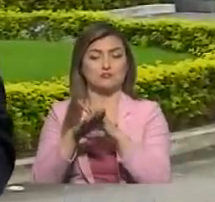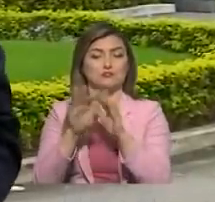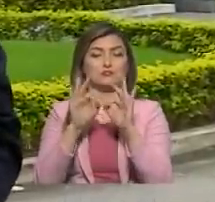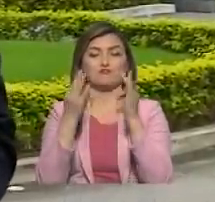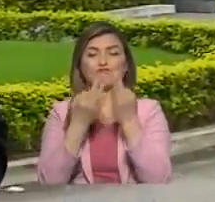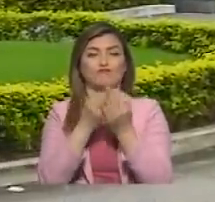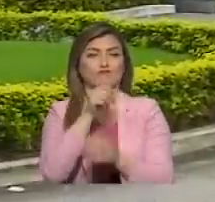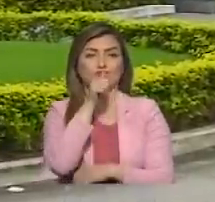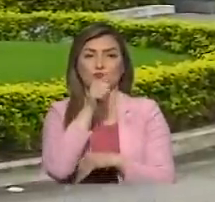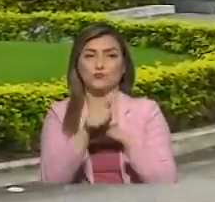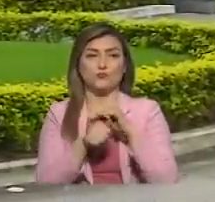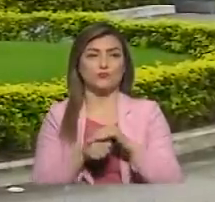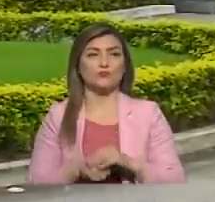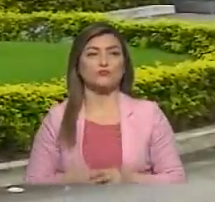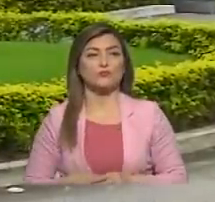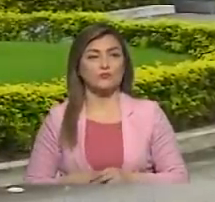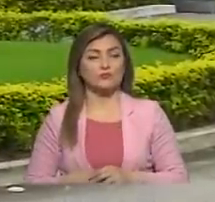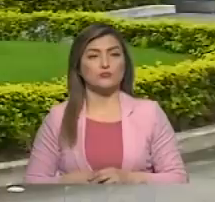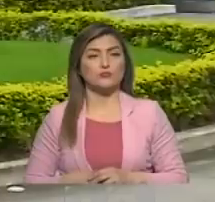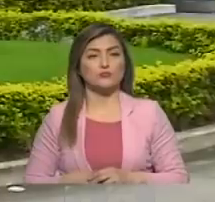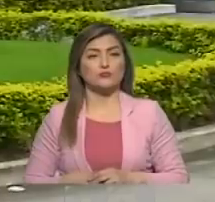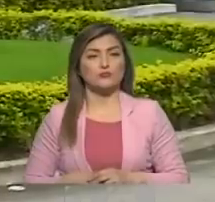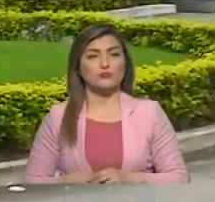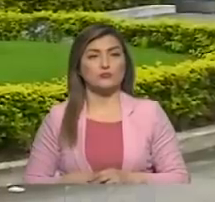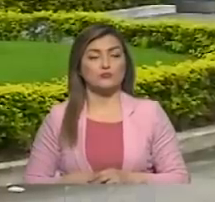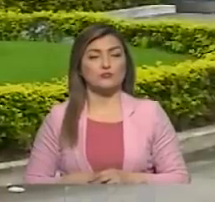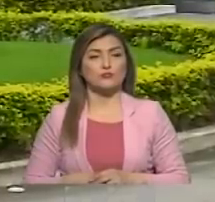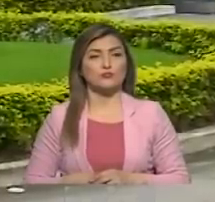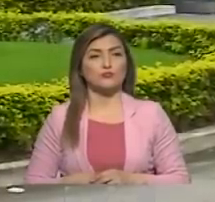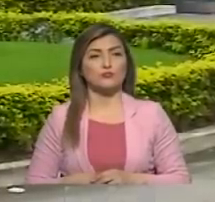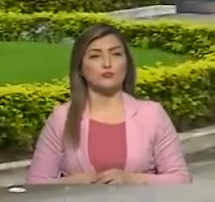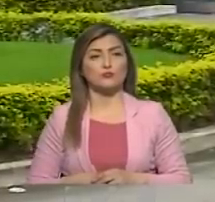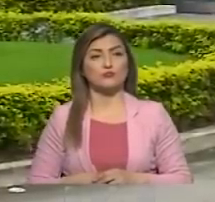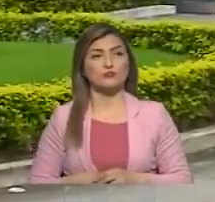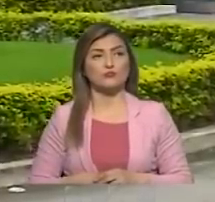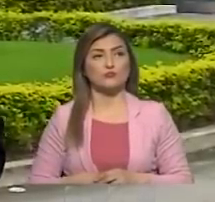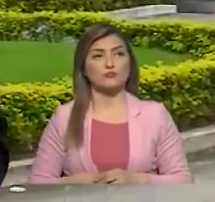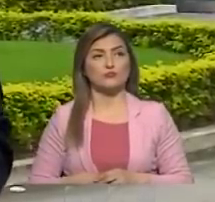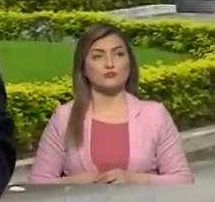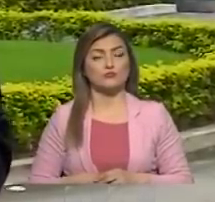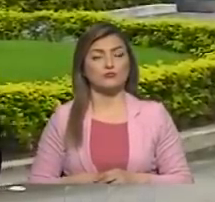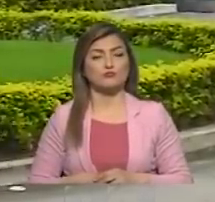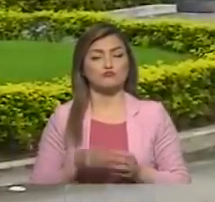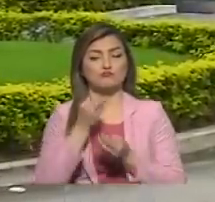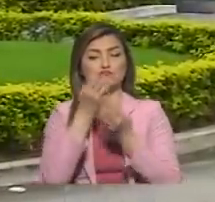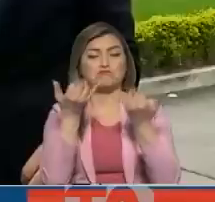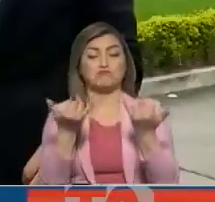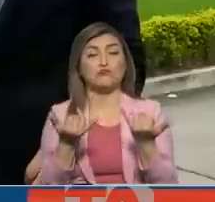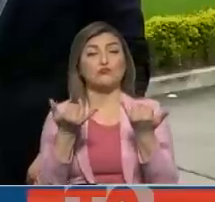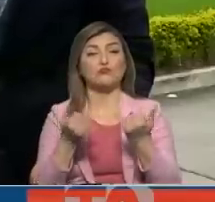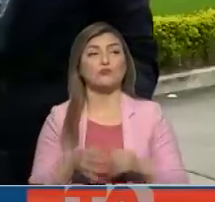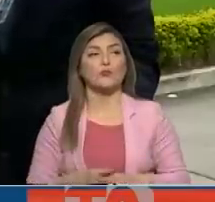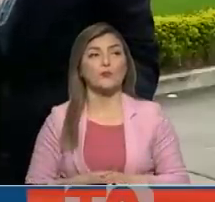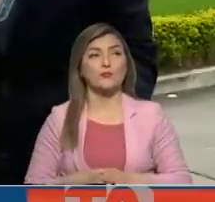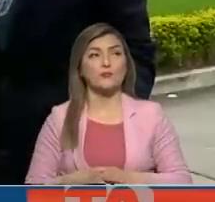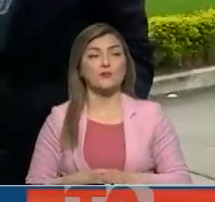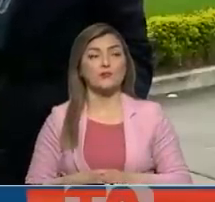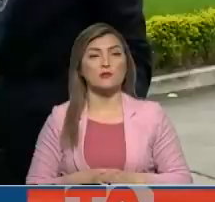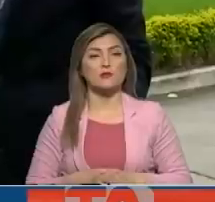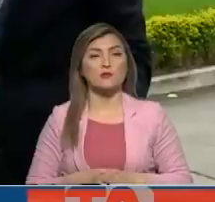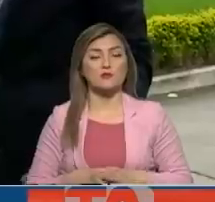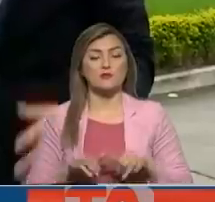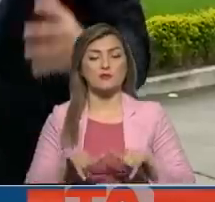han pedido total privacidad. No se han referido por lo pronto sobre este caso. Es lo que podemos informarles a esta hora de la